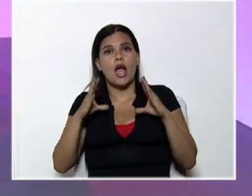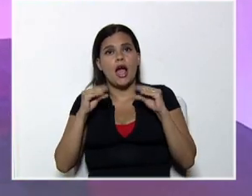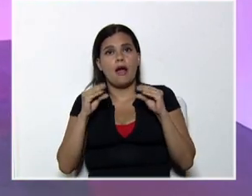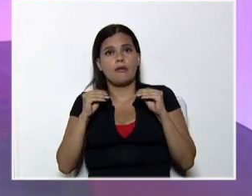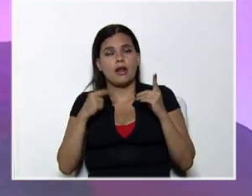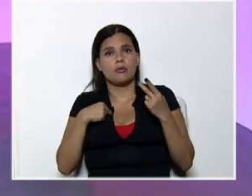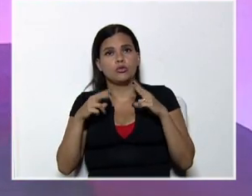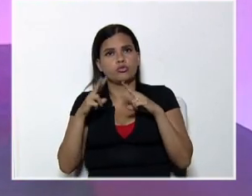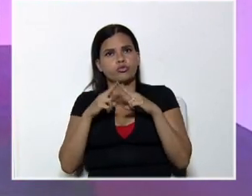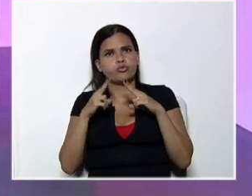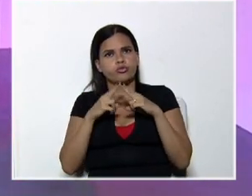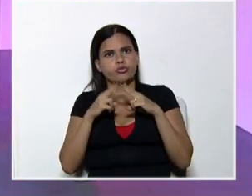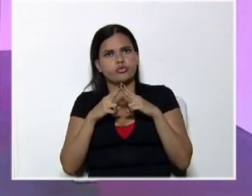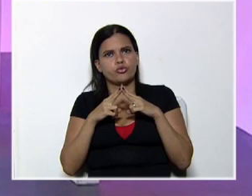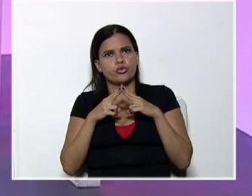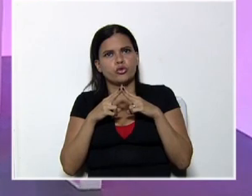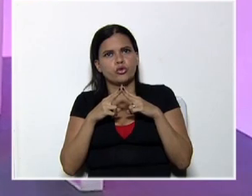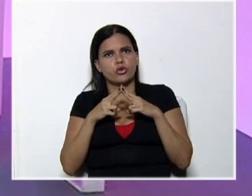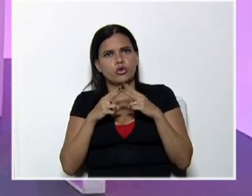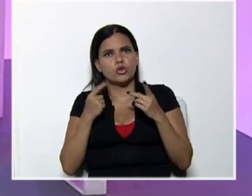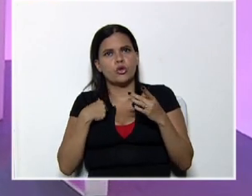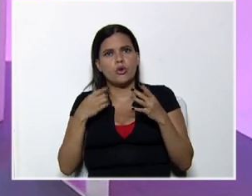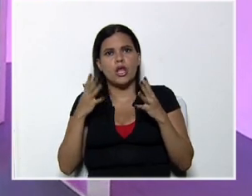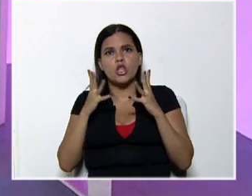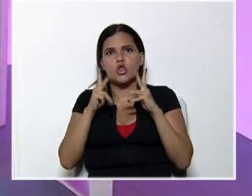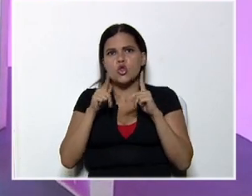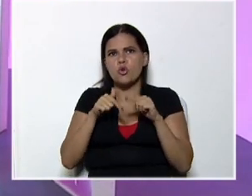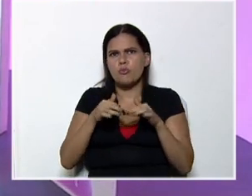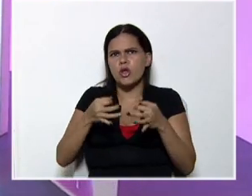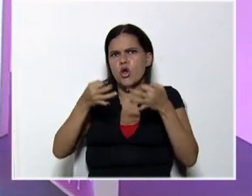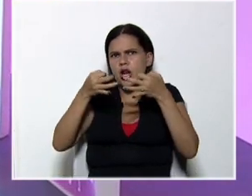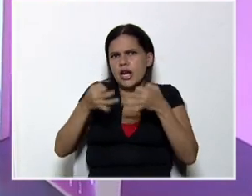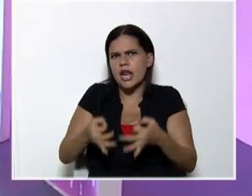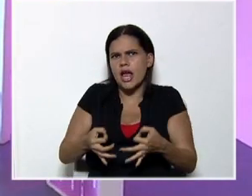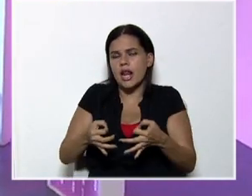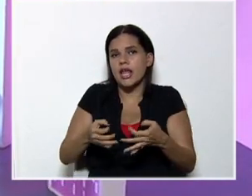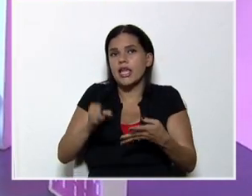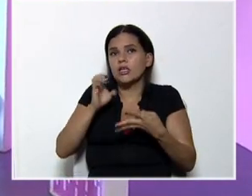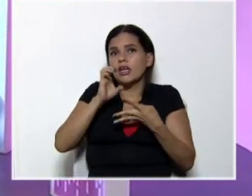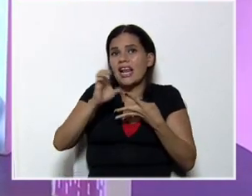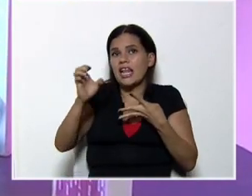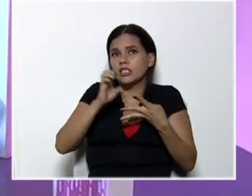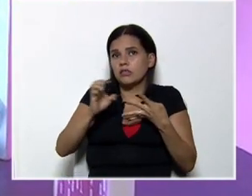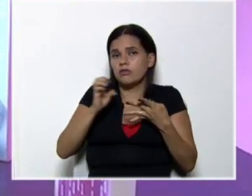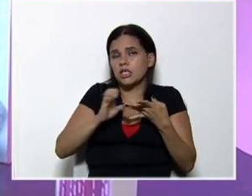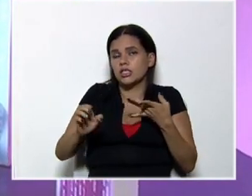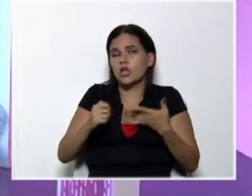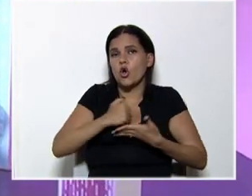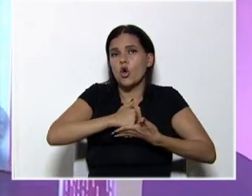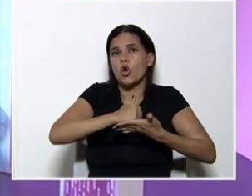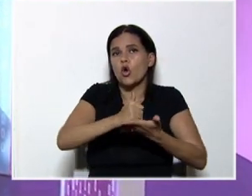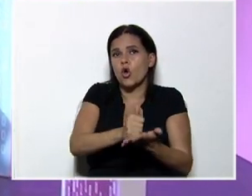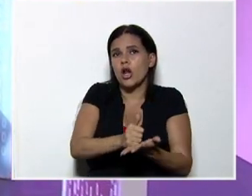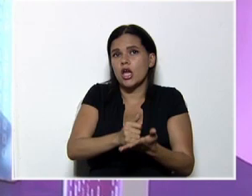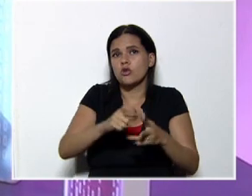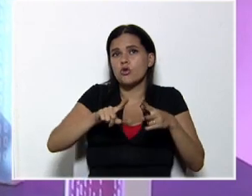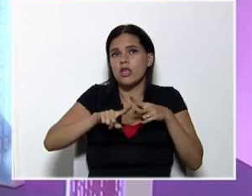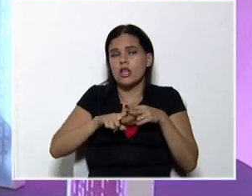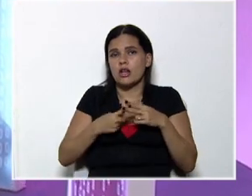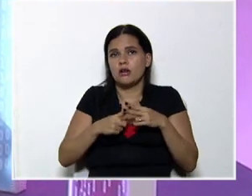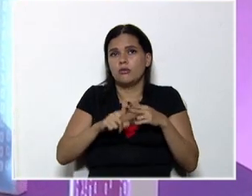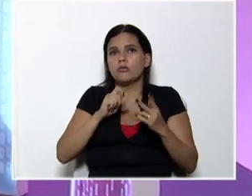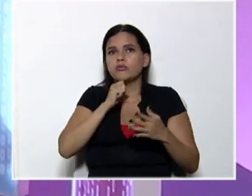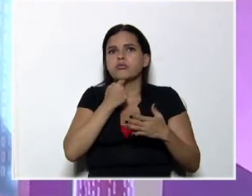estaremos conociendo sobre el tema denominado números reales y su clasificación, con la ayuda del componente de código